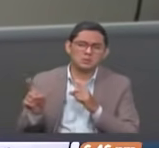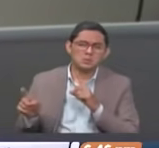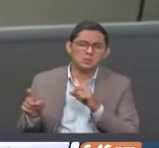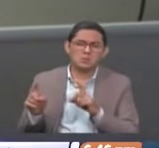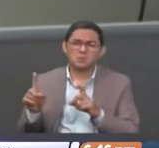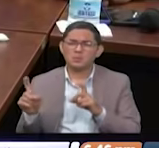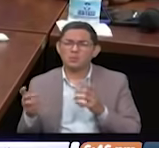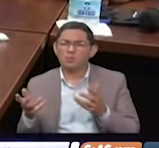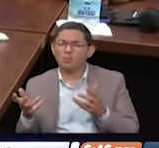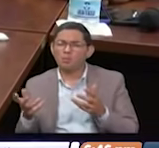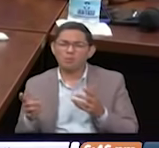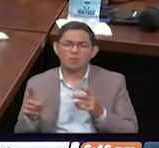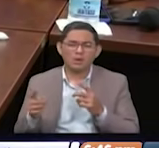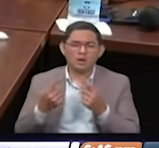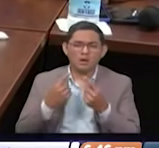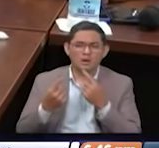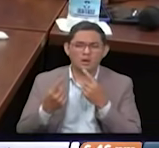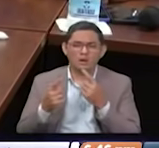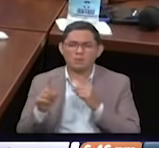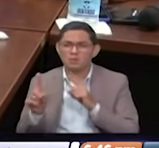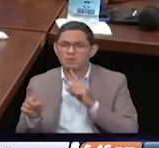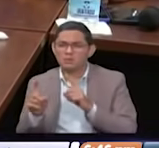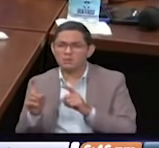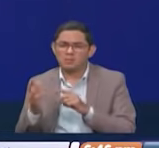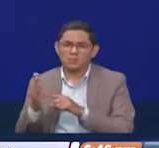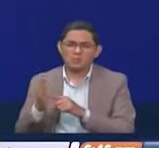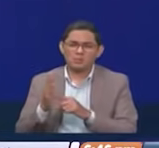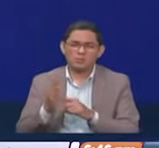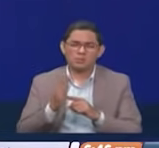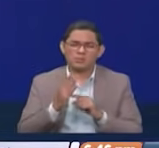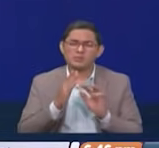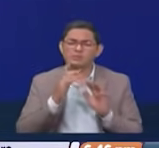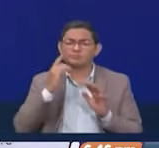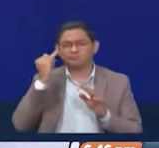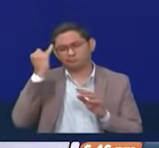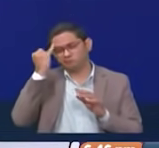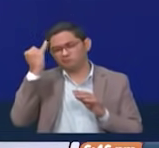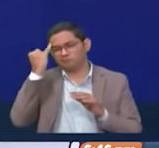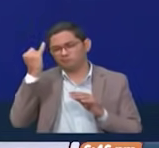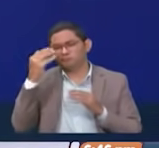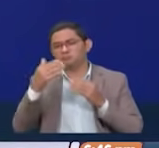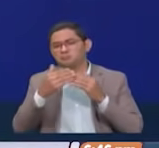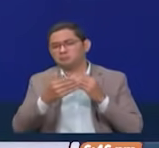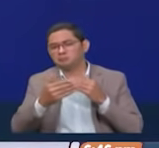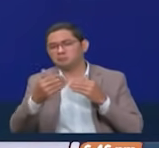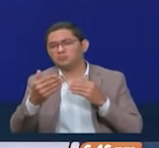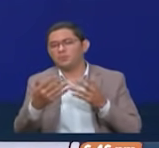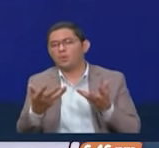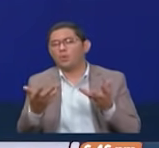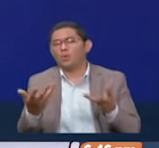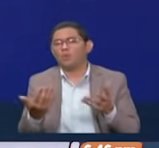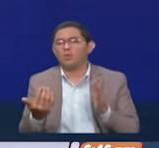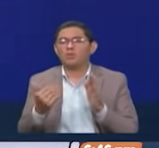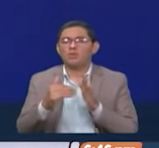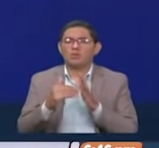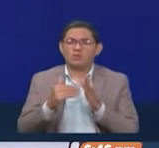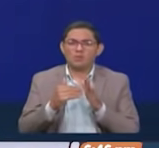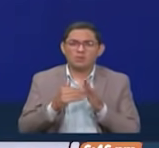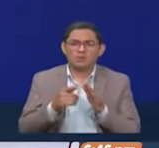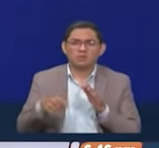y coordinación permanente para evaluar las acciones implementar y mantener el regreso progresivo